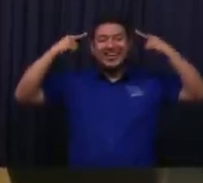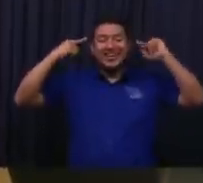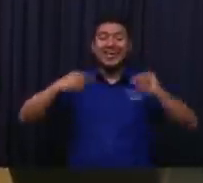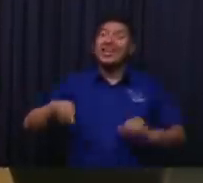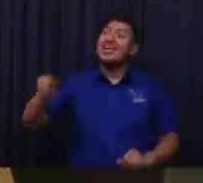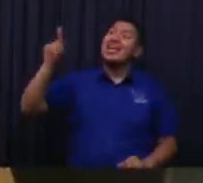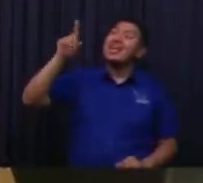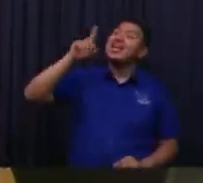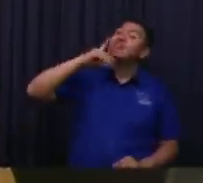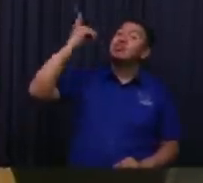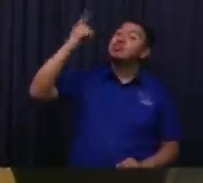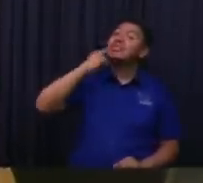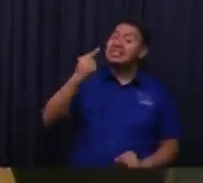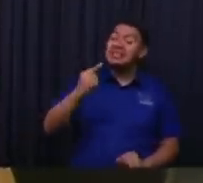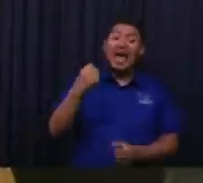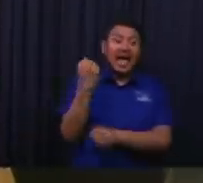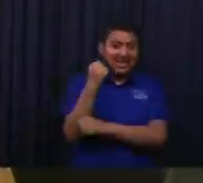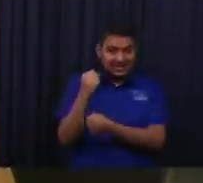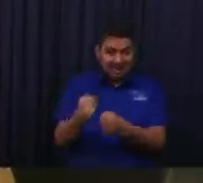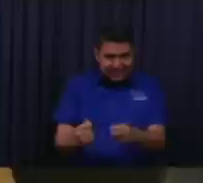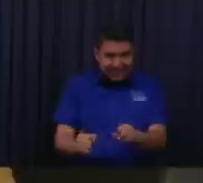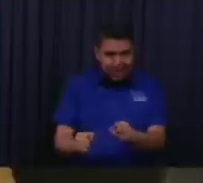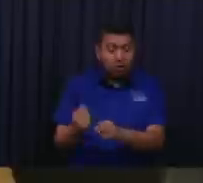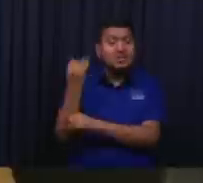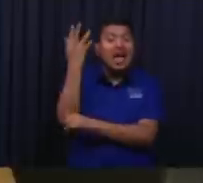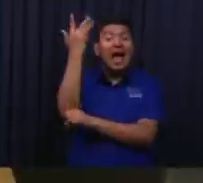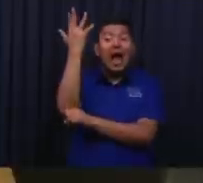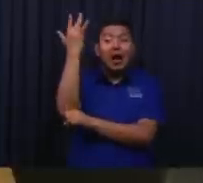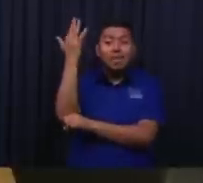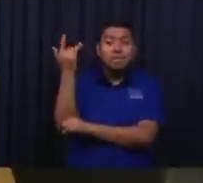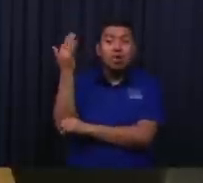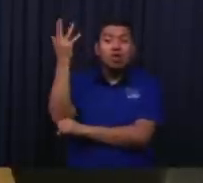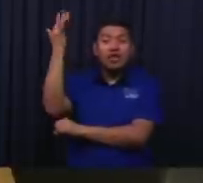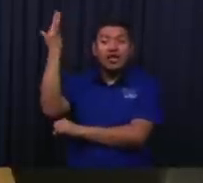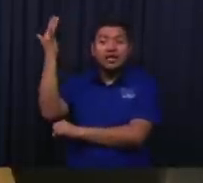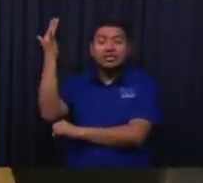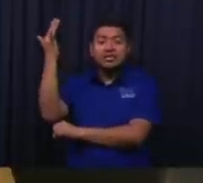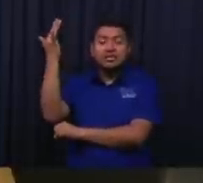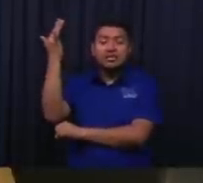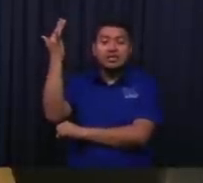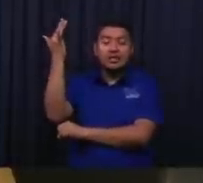los árboles, hizo los frutos que eran agradables al paladar y a la vista.